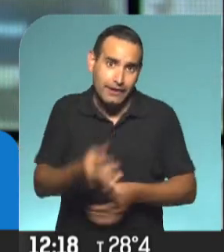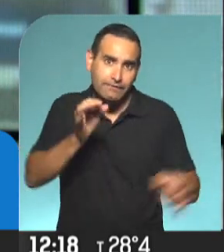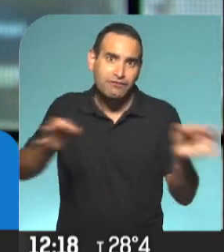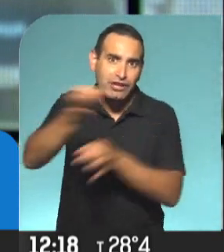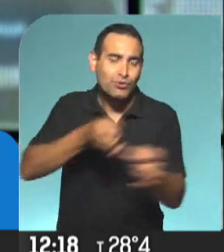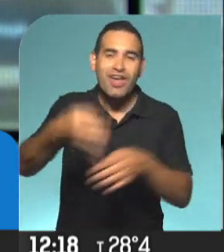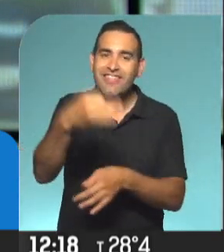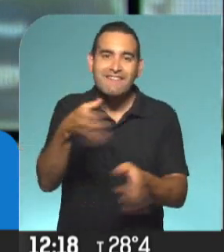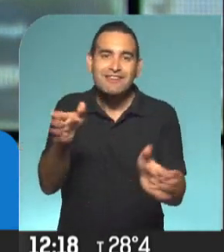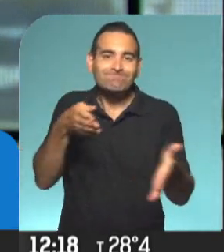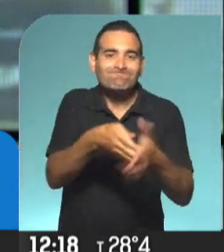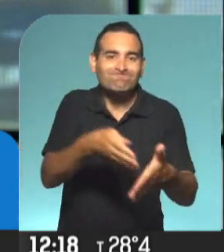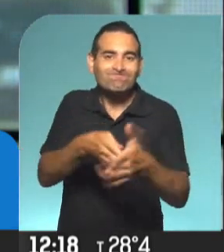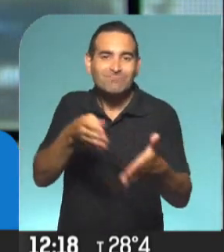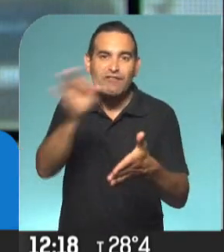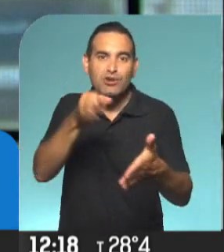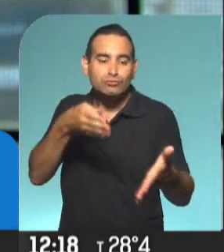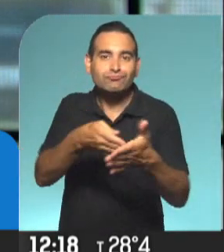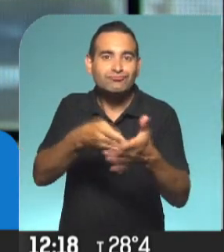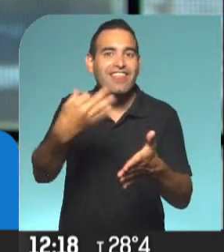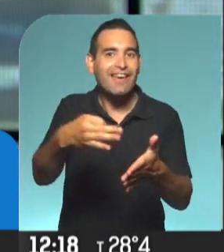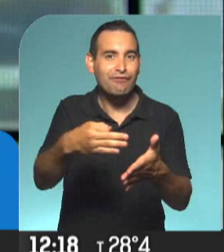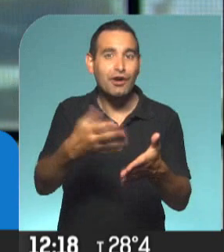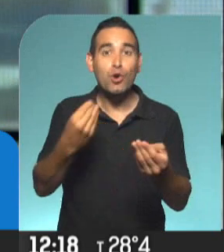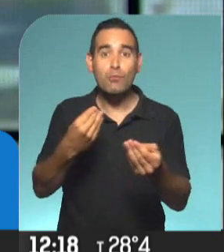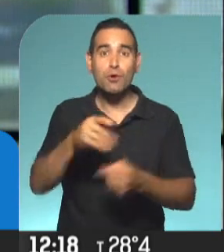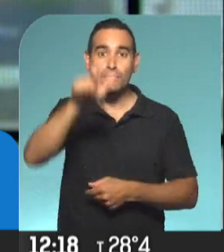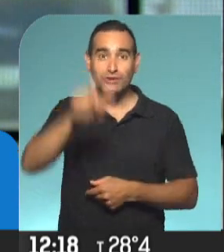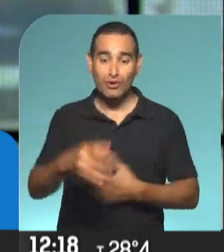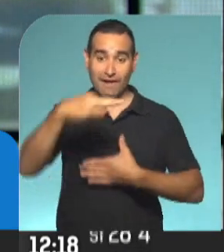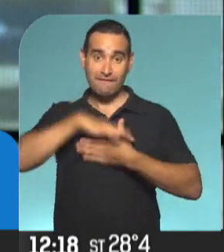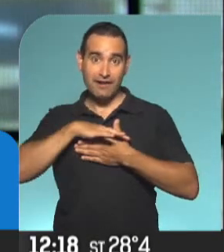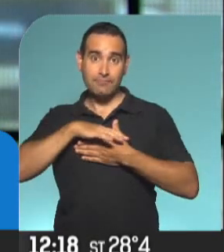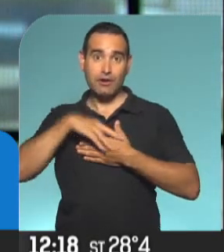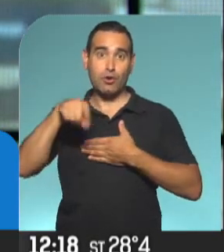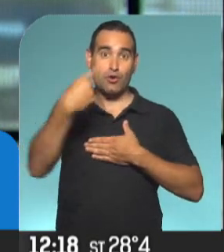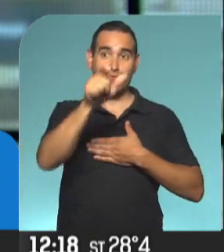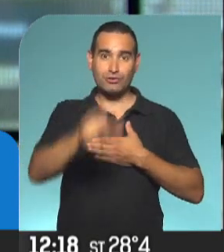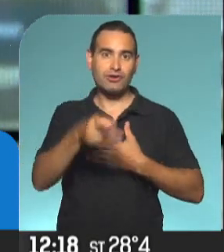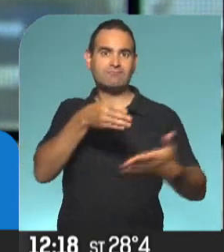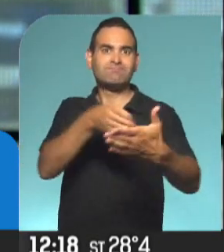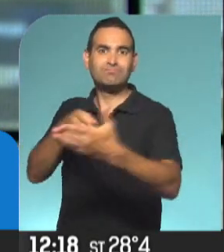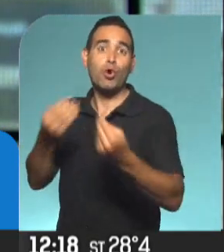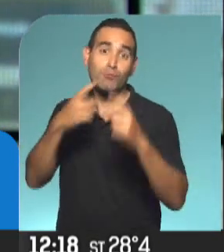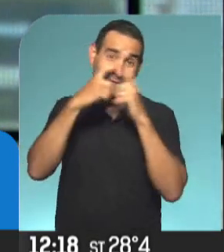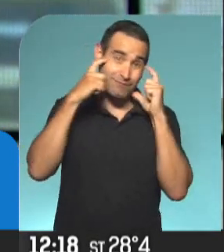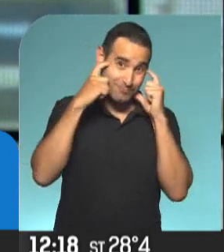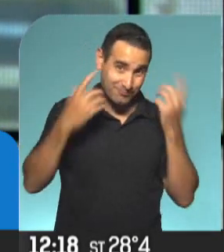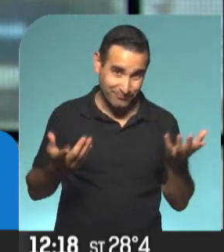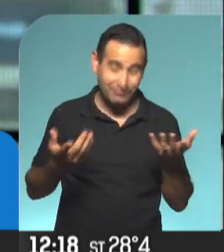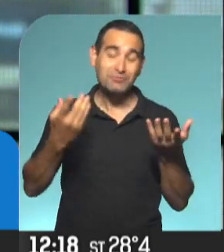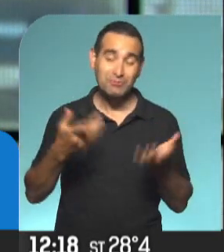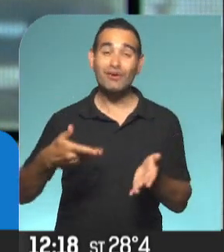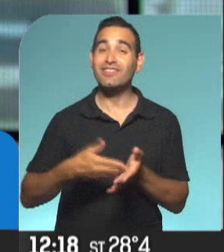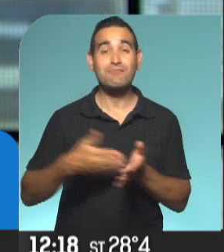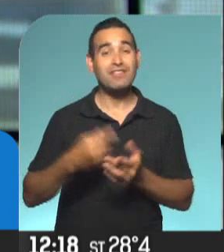poner barreras entre el individuo infectado y todos los demás individuos que no están infectados. Y eso depende